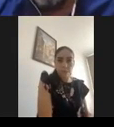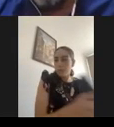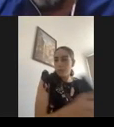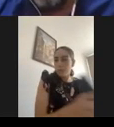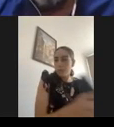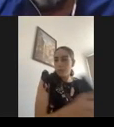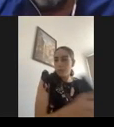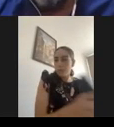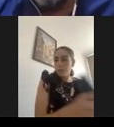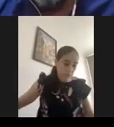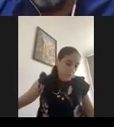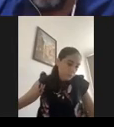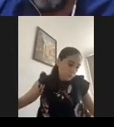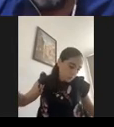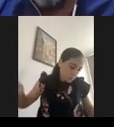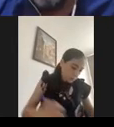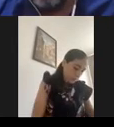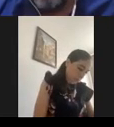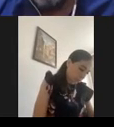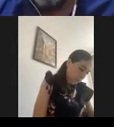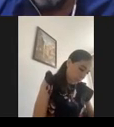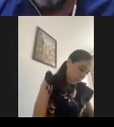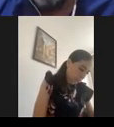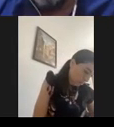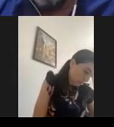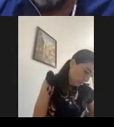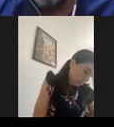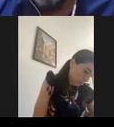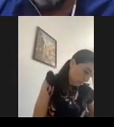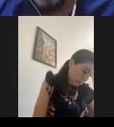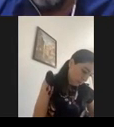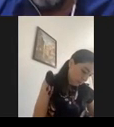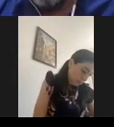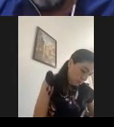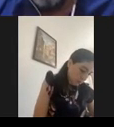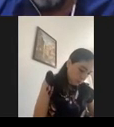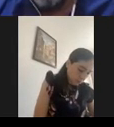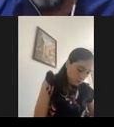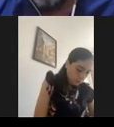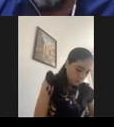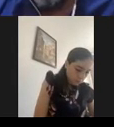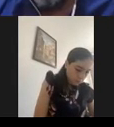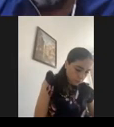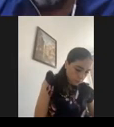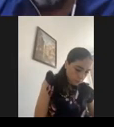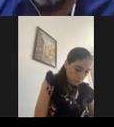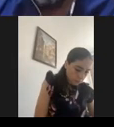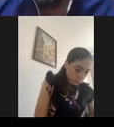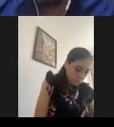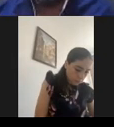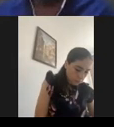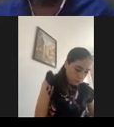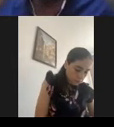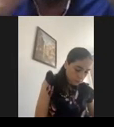es conservarlos y asegurarles que su tránsito sea seguro y que tengan una convivencia con los distintos medios de transporte.